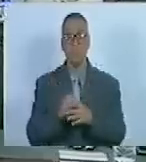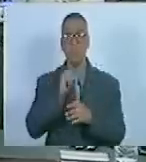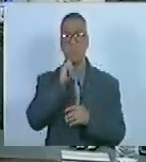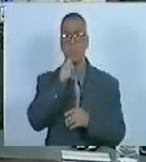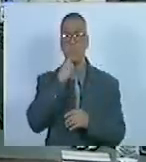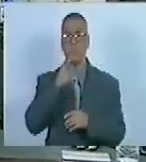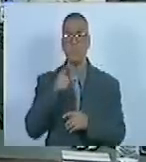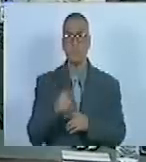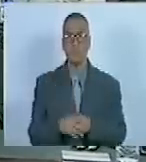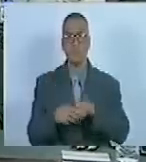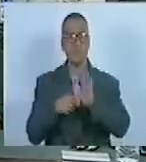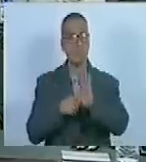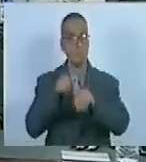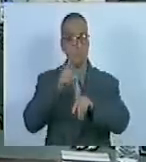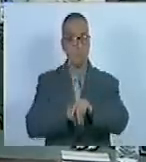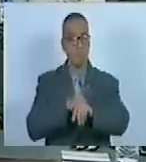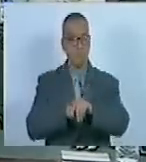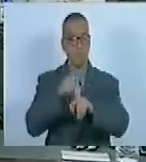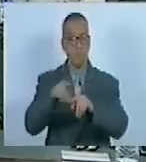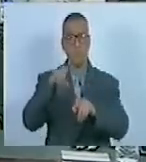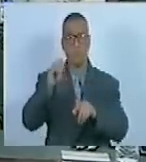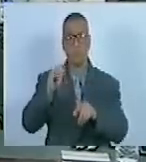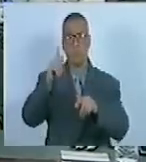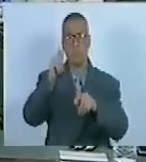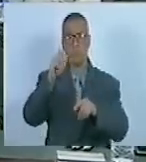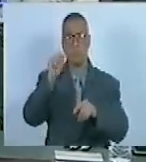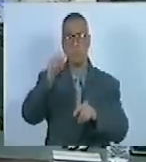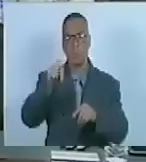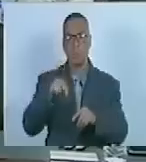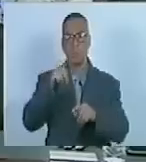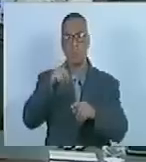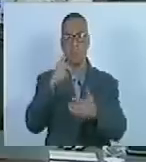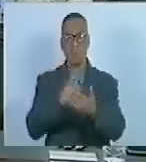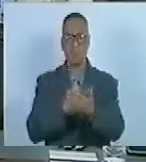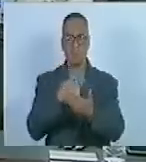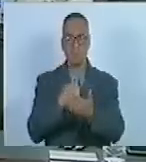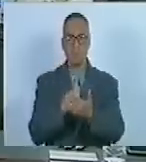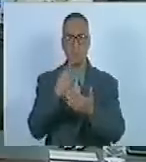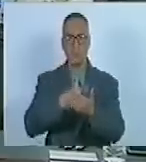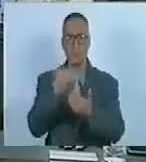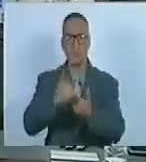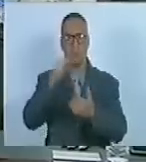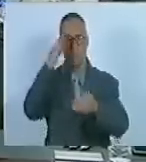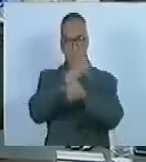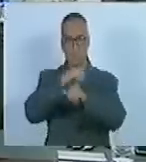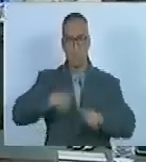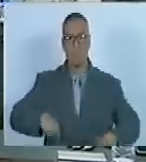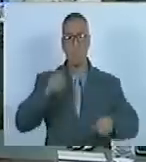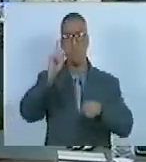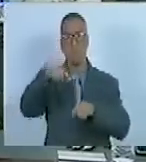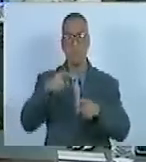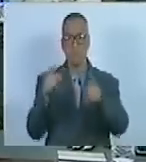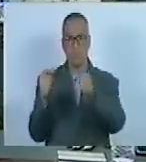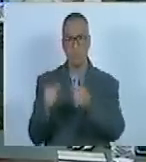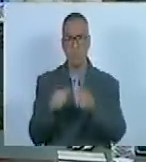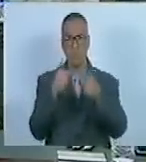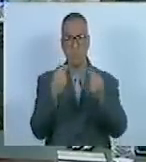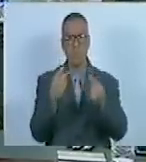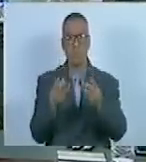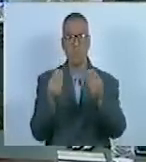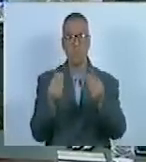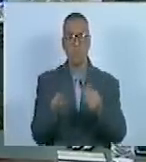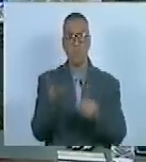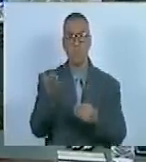Rusia se enfrenta en estos momentos a la OTAN en un plano militar, pero también económico, muy